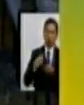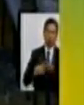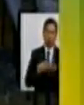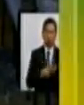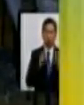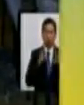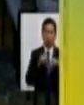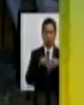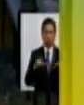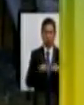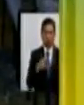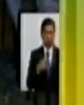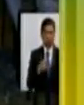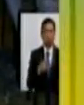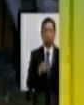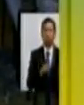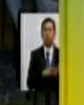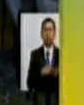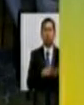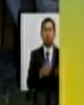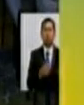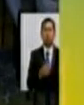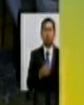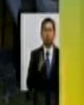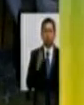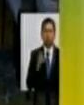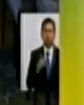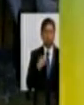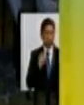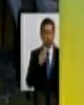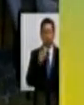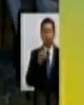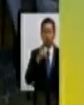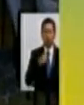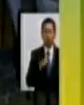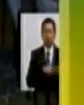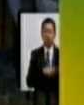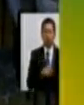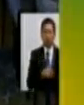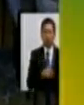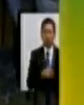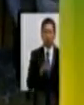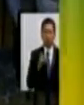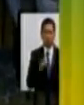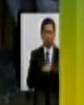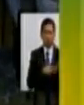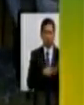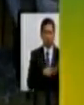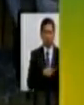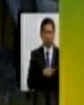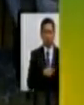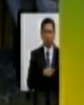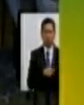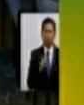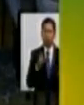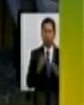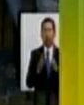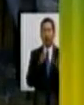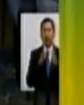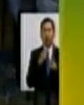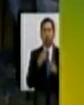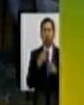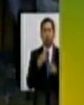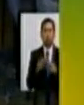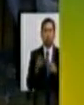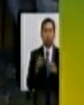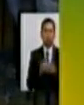Fue por esta razón que el 23 de marzo del 2011, tras experimentar en persona el juego